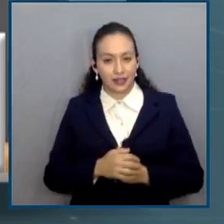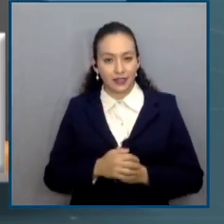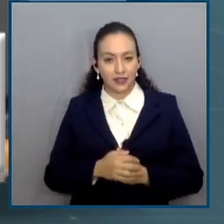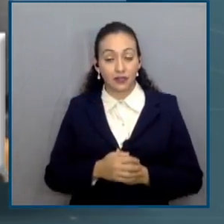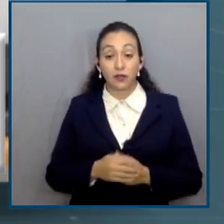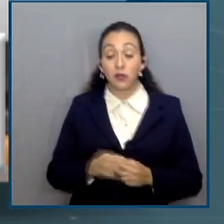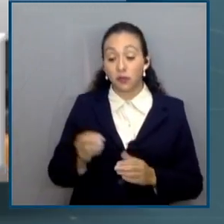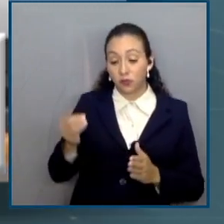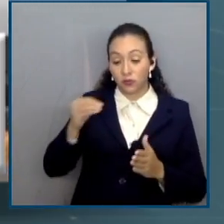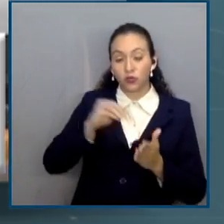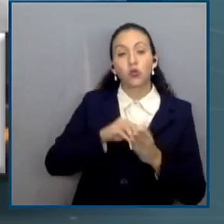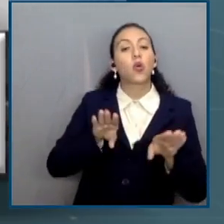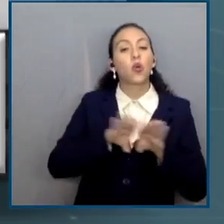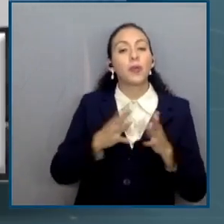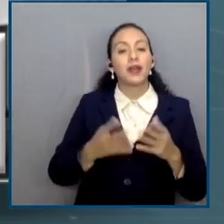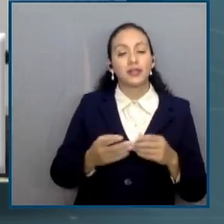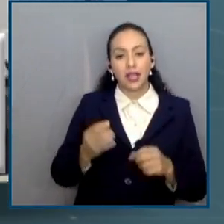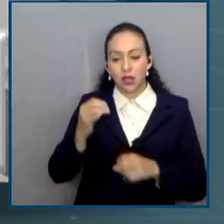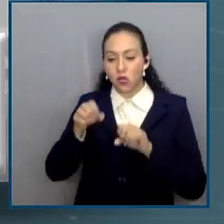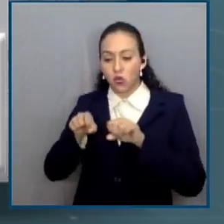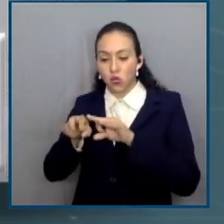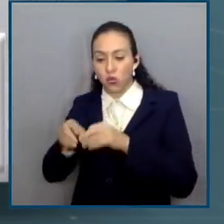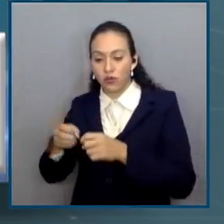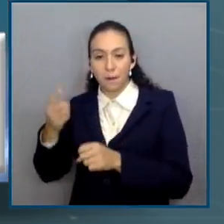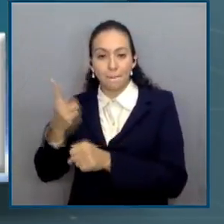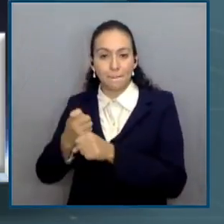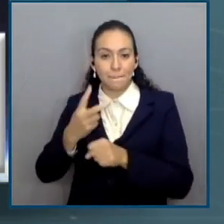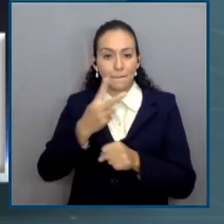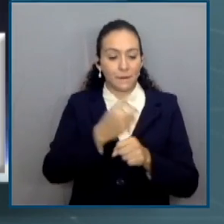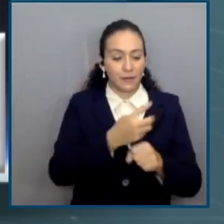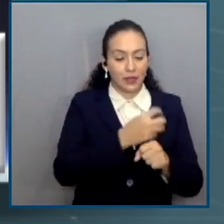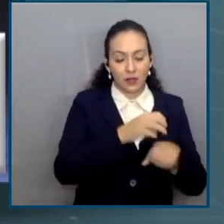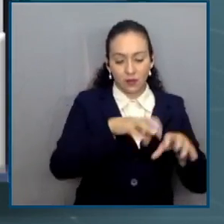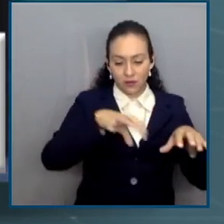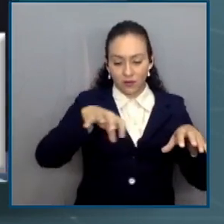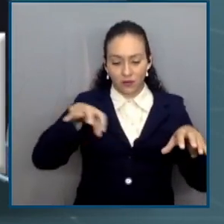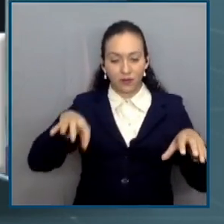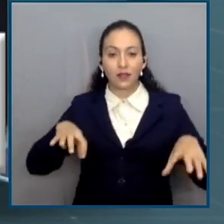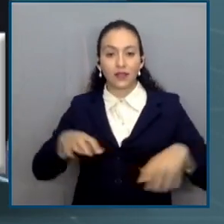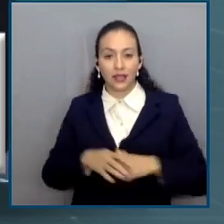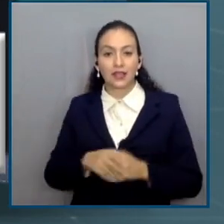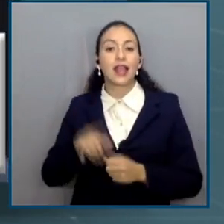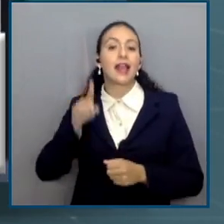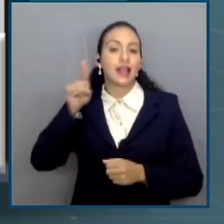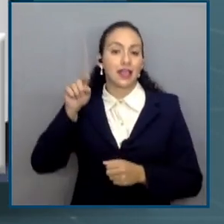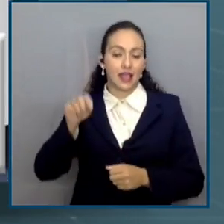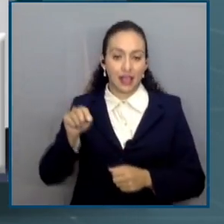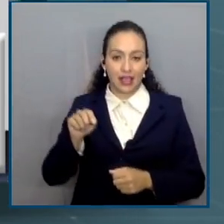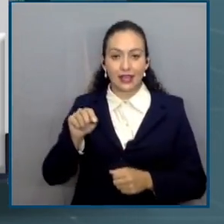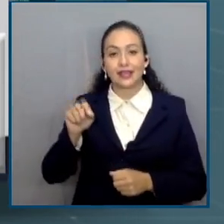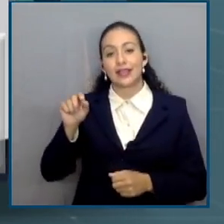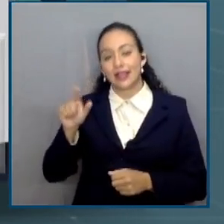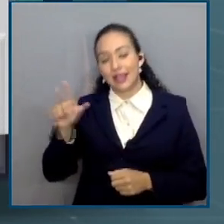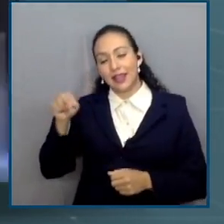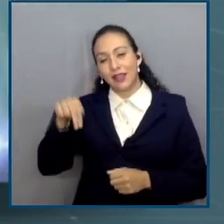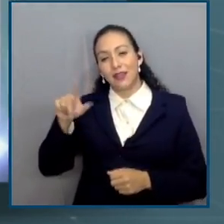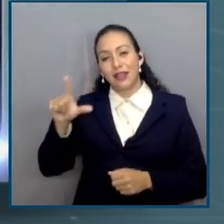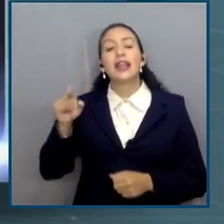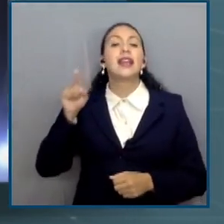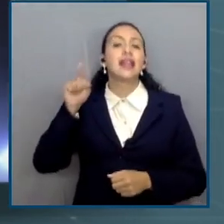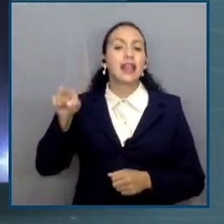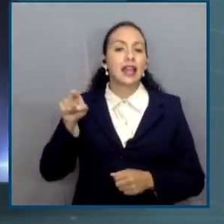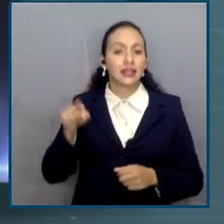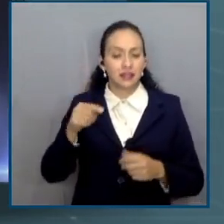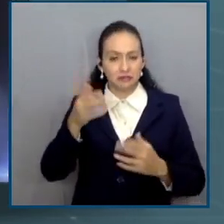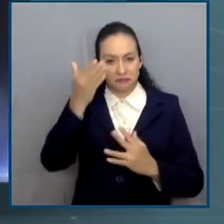y tercero civiles especializados en materia familiar en León, por lo que se divide la carga entre estos tres órganos del